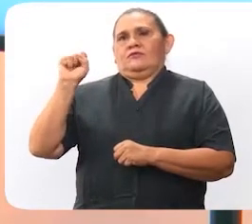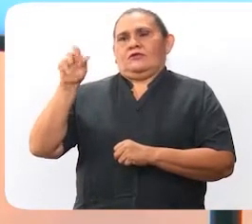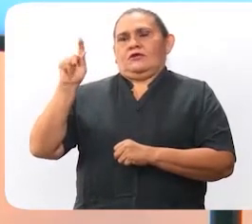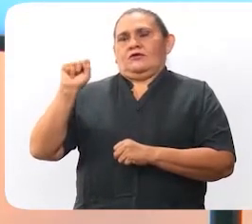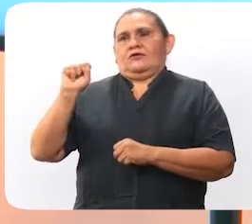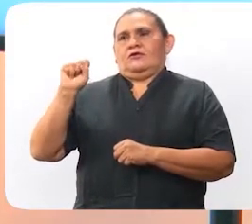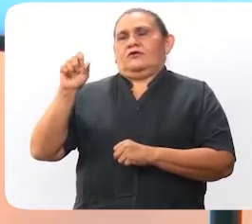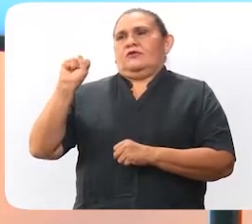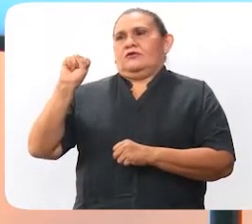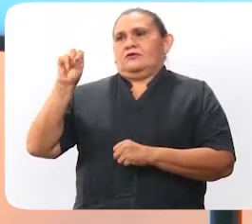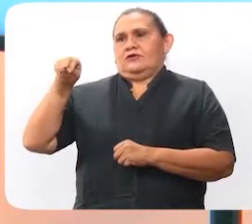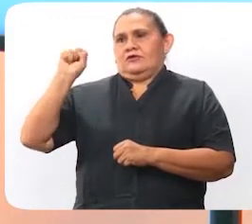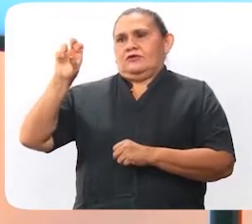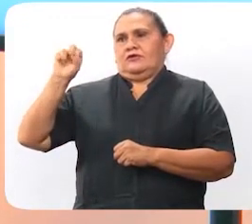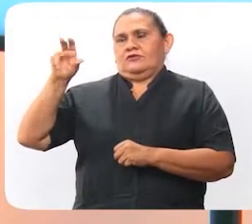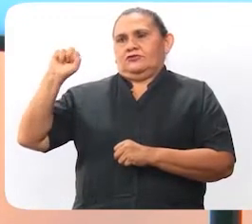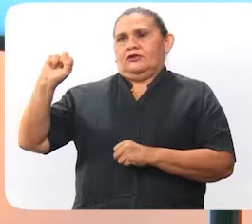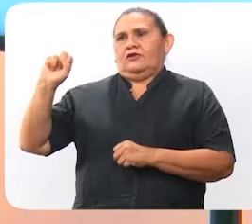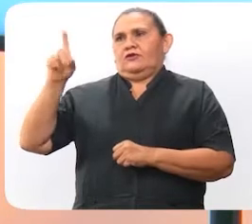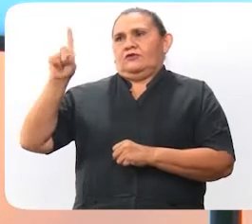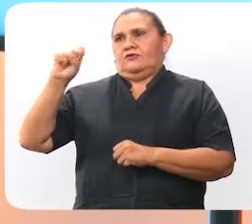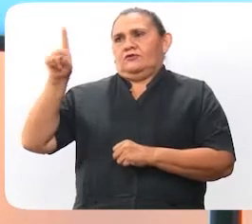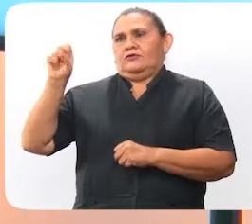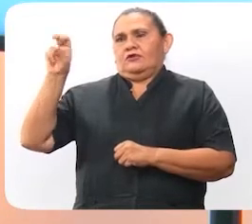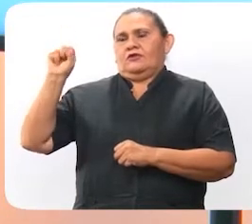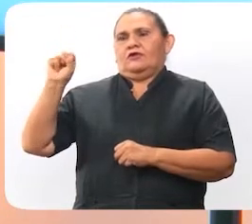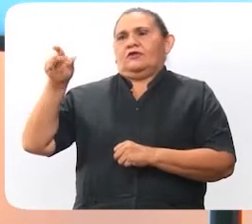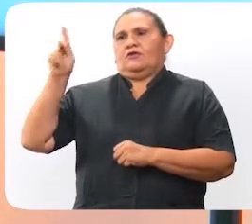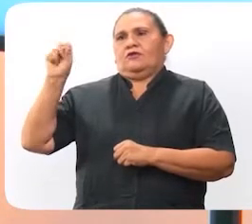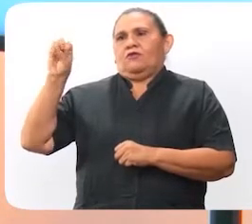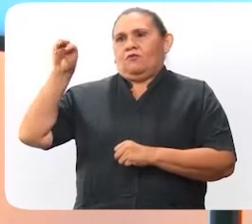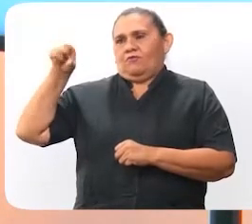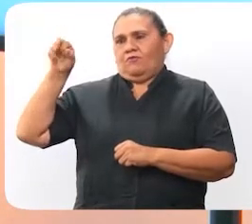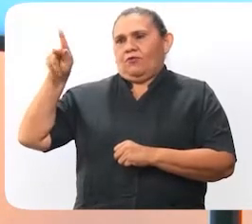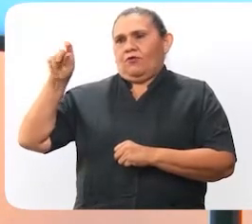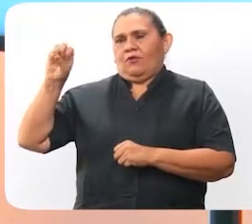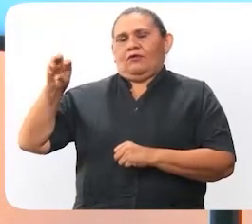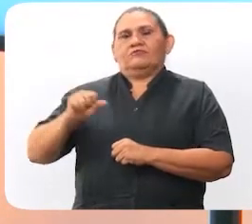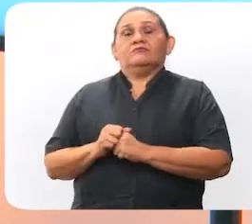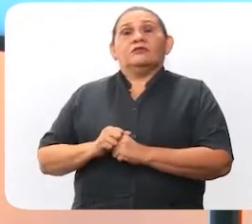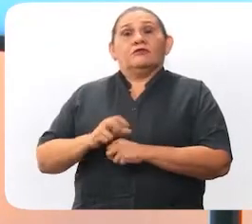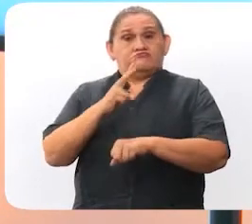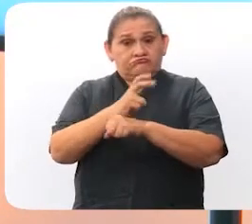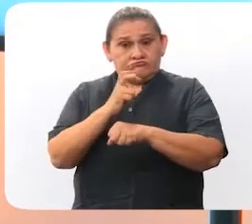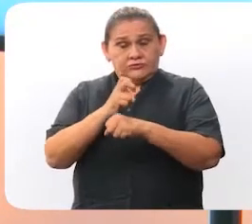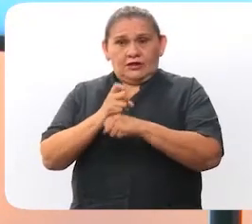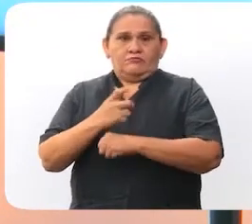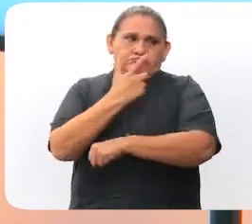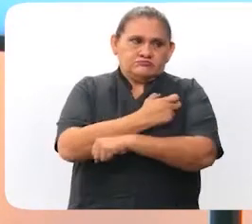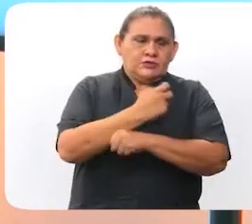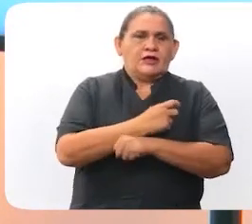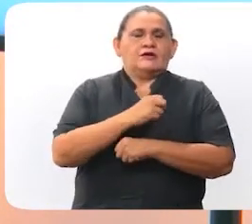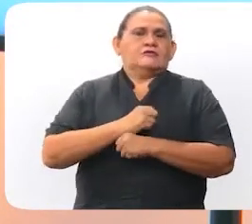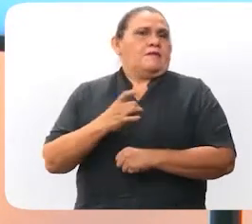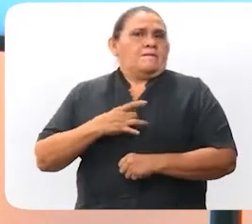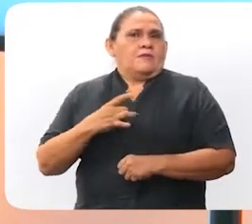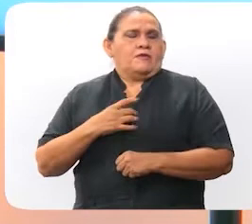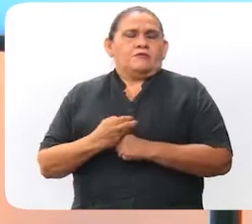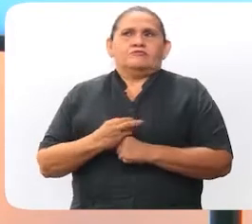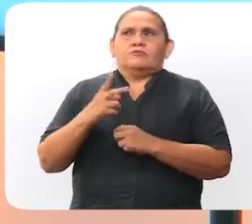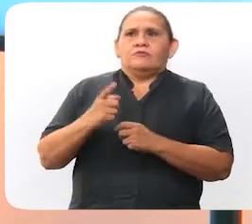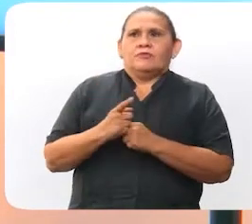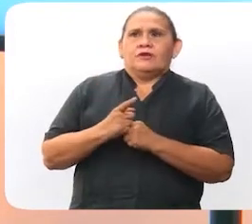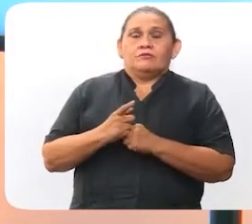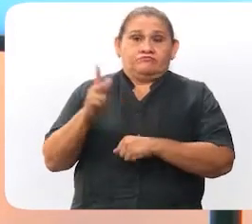Cantamayec, Sinanché, Silán de Bravo, Zoncahuich y Copomá. Los invitamos a vacunarse sin temor para proteger nuestra salud y la de